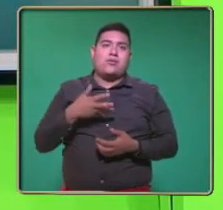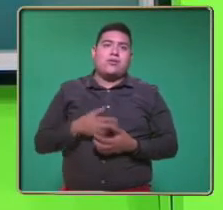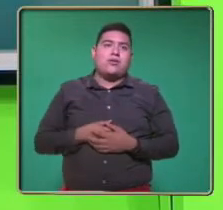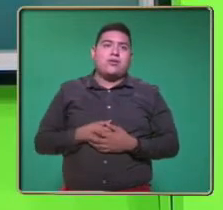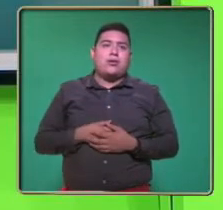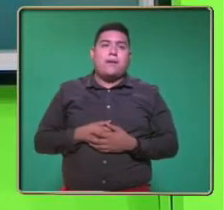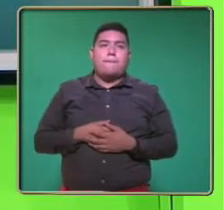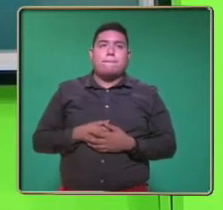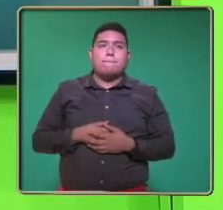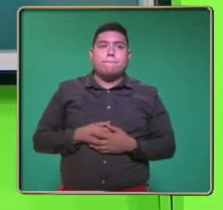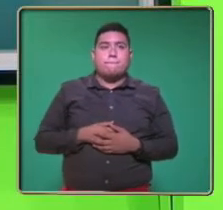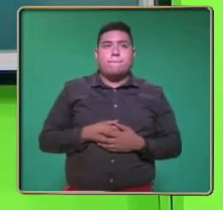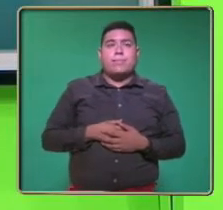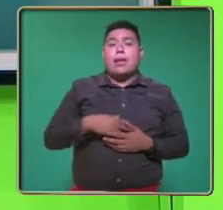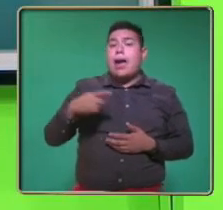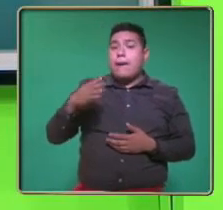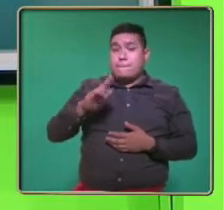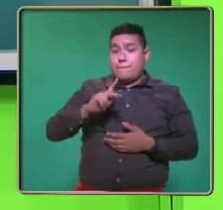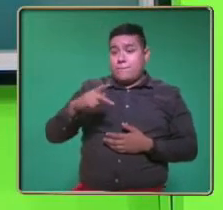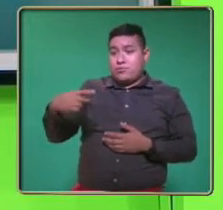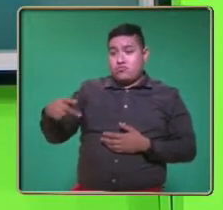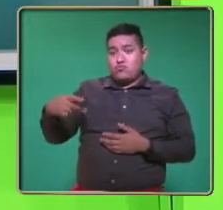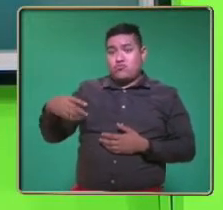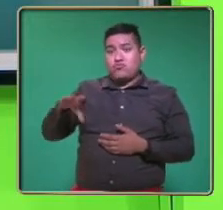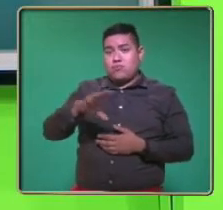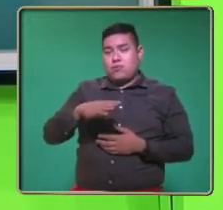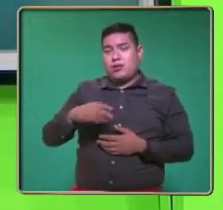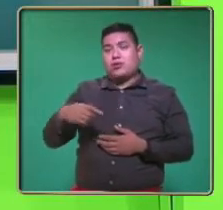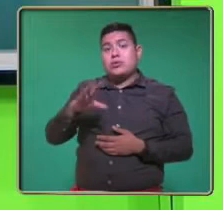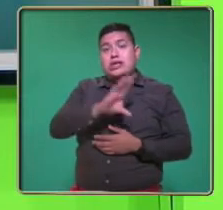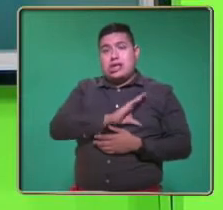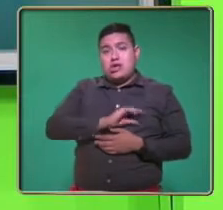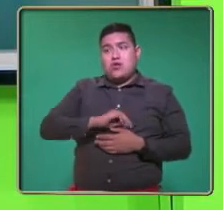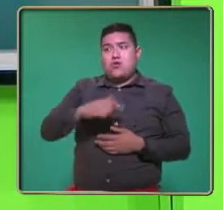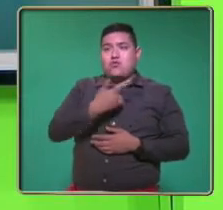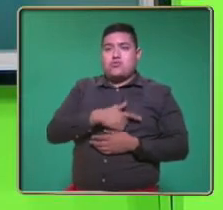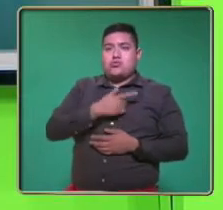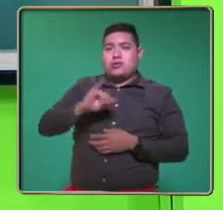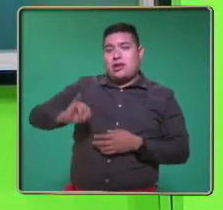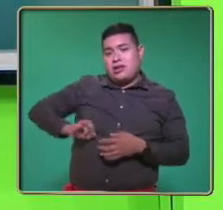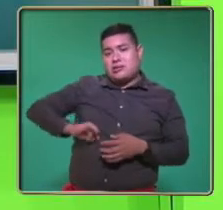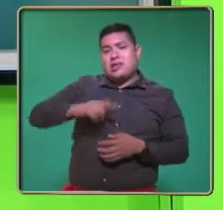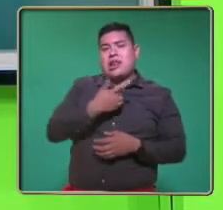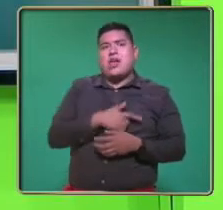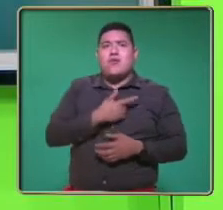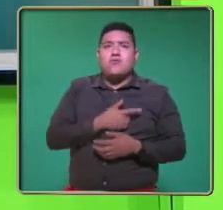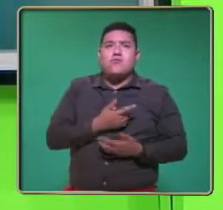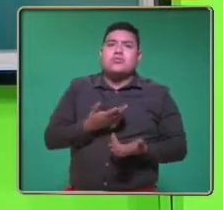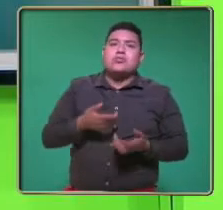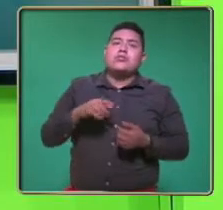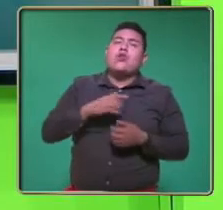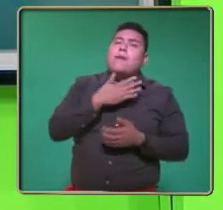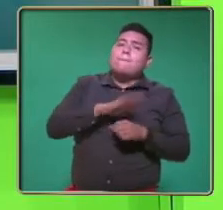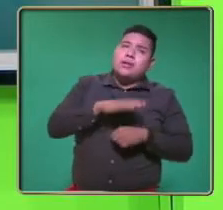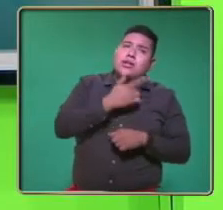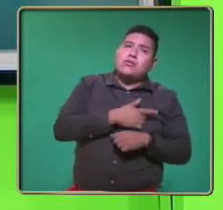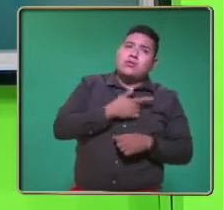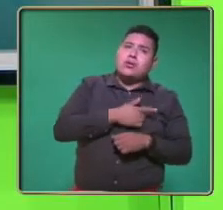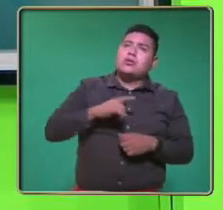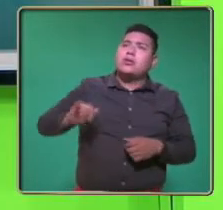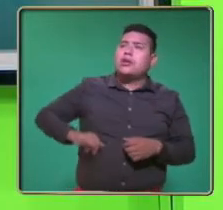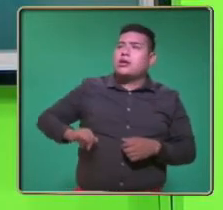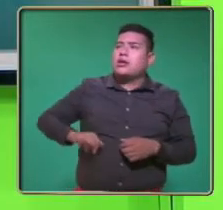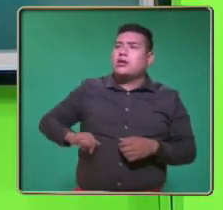refiero? A que a nosotros observar de qué manera se desenvuelve, qué es lo que más les gusta, cuáles son sus intereses, qué le